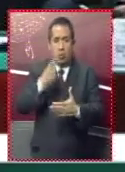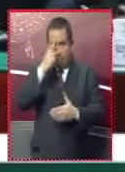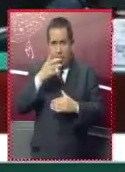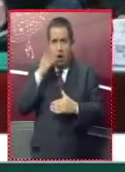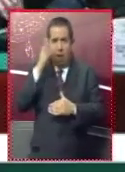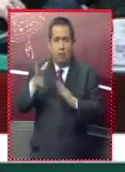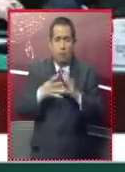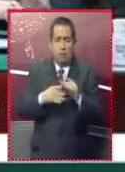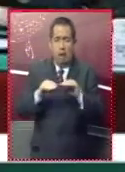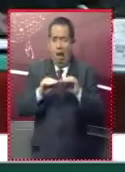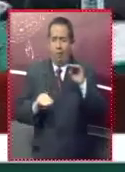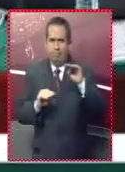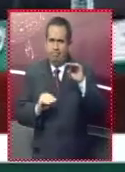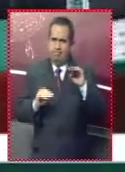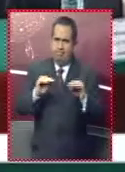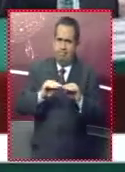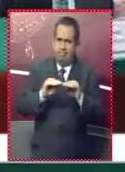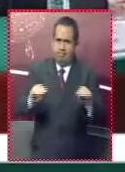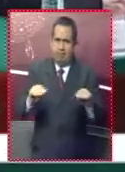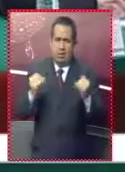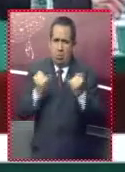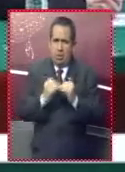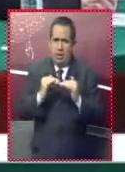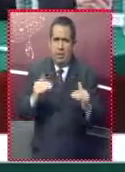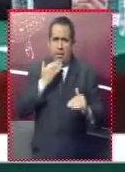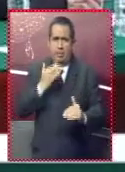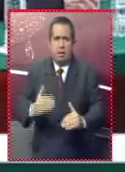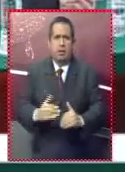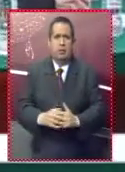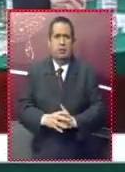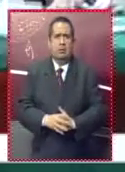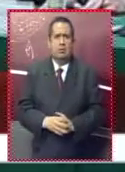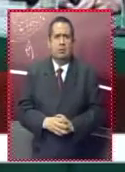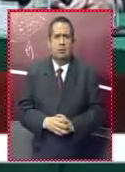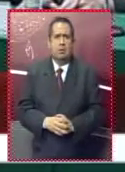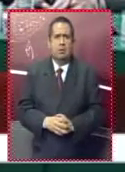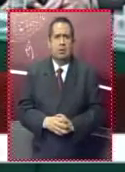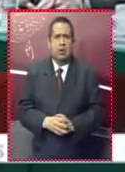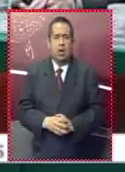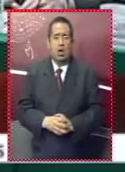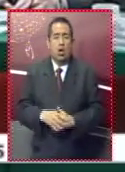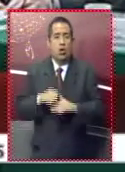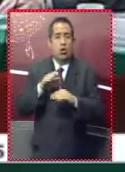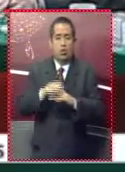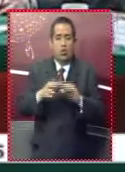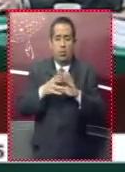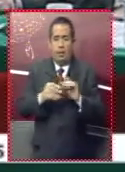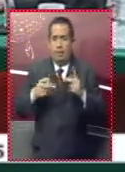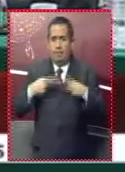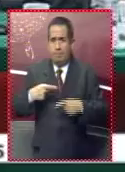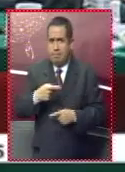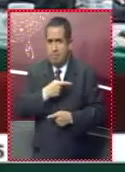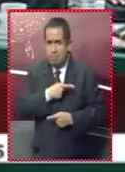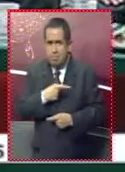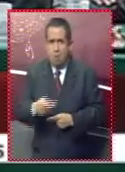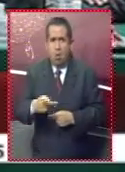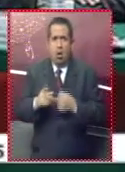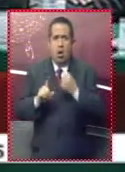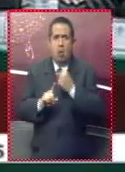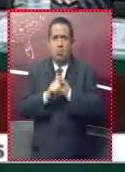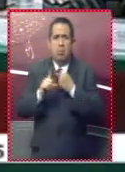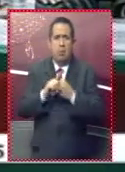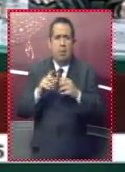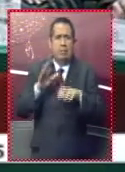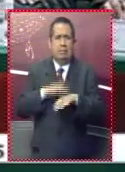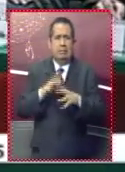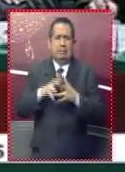la desigualdad vivida en el país. Sí, trabajo en muy diferentes ámbitos de que la desigualdad y la pobreza son problemas